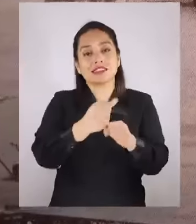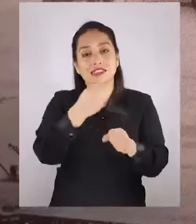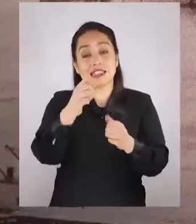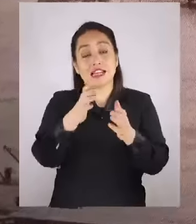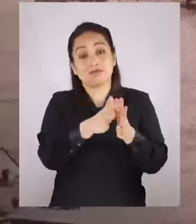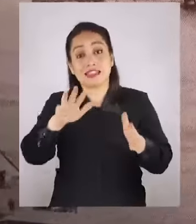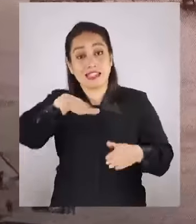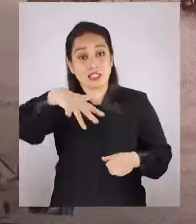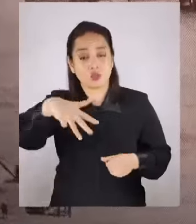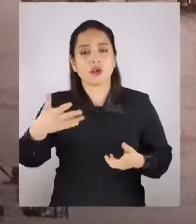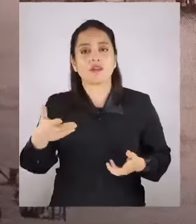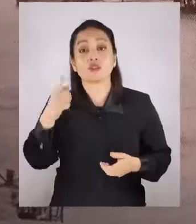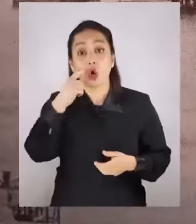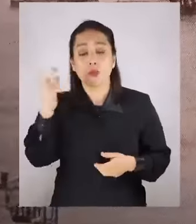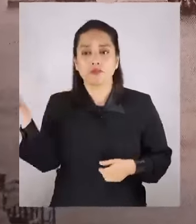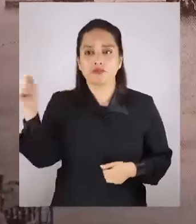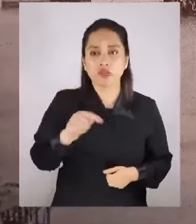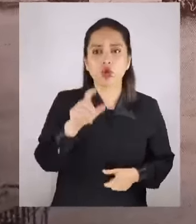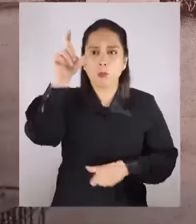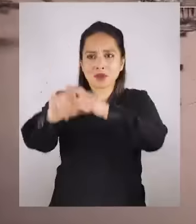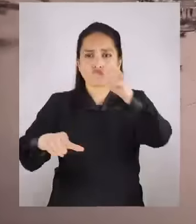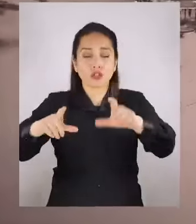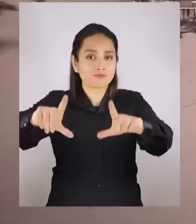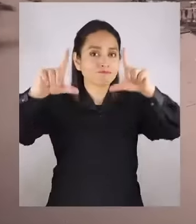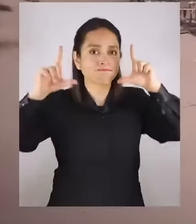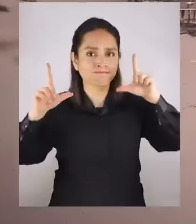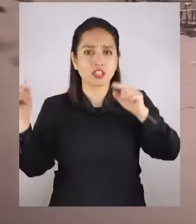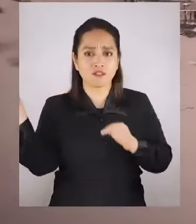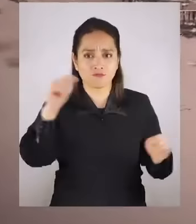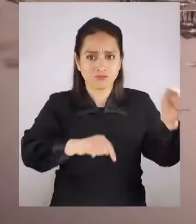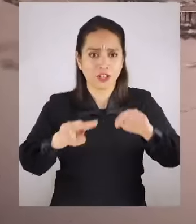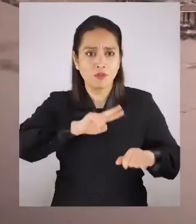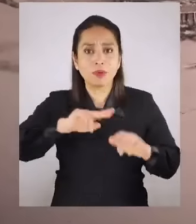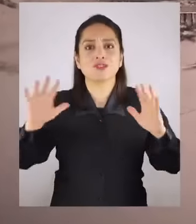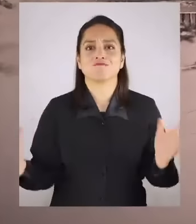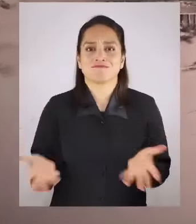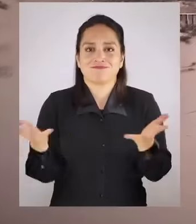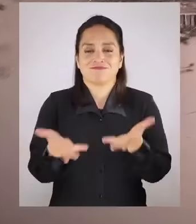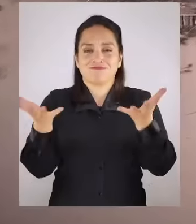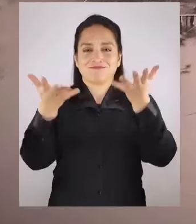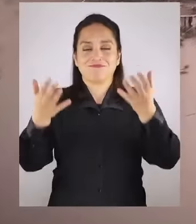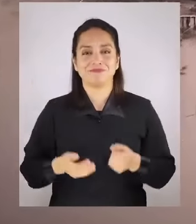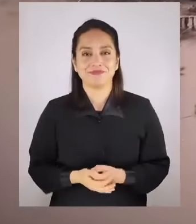viene como con esta oleada de personajes que impulsan Valparaíso.